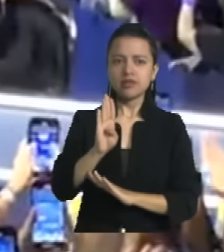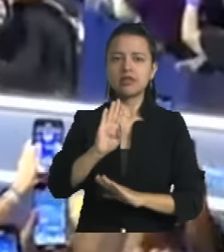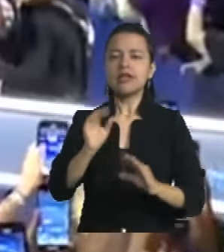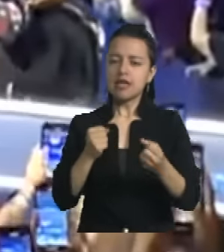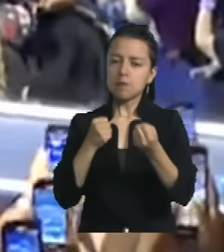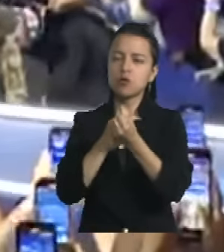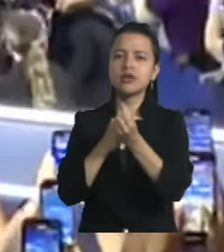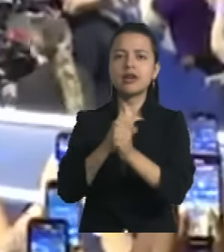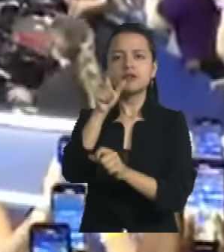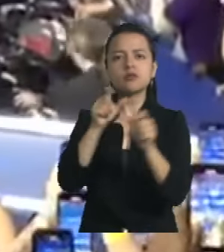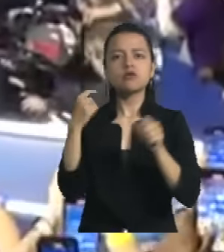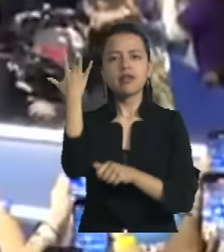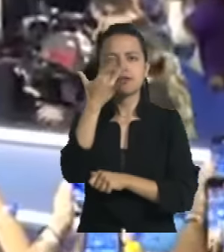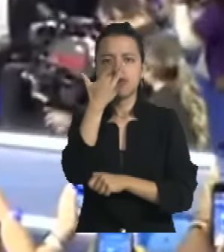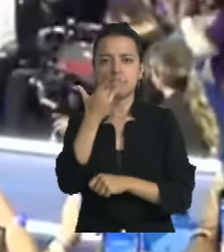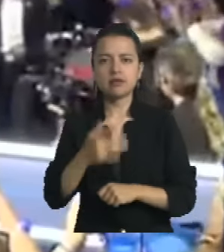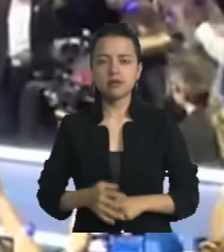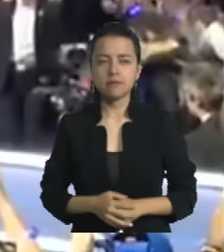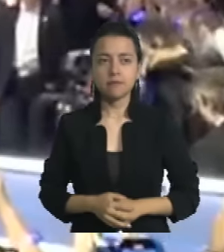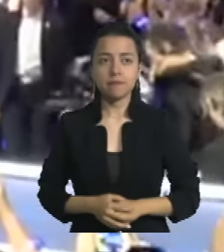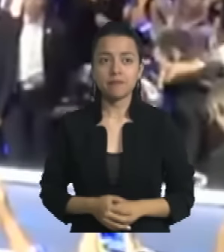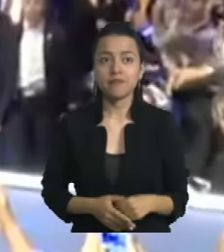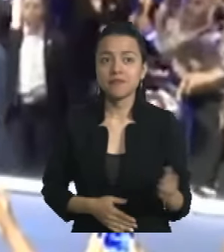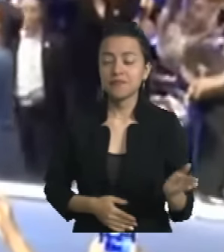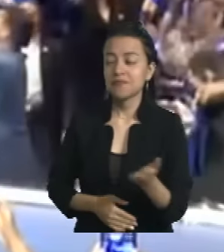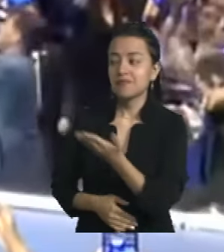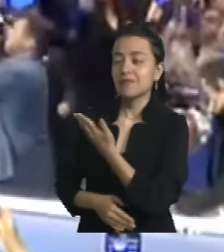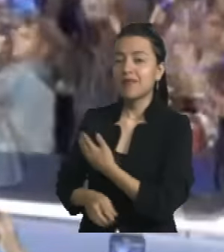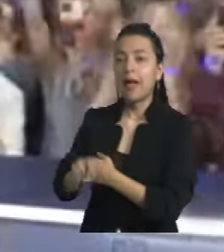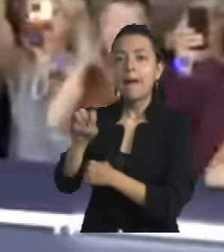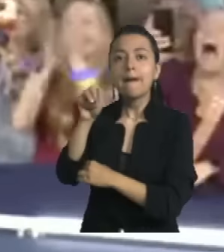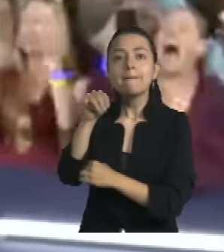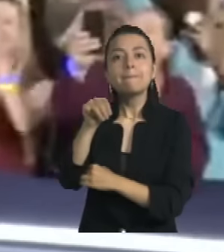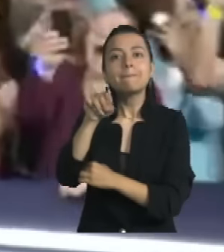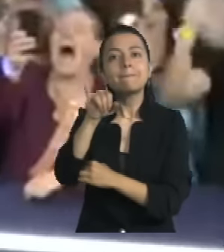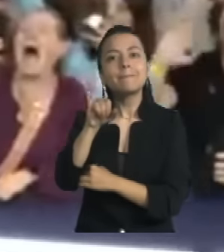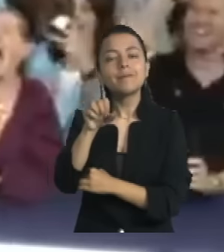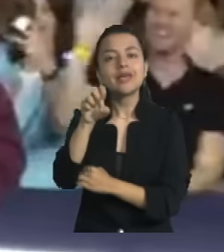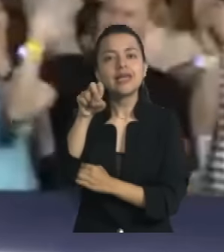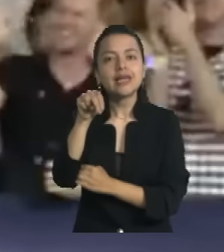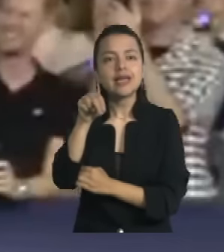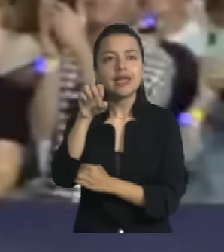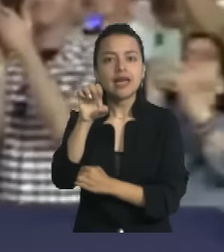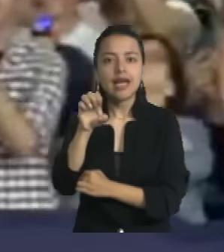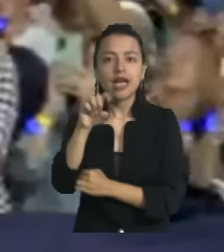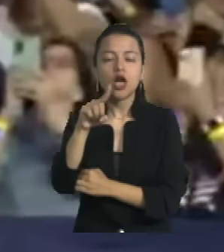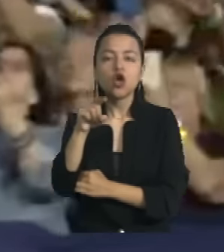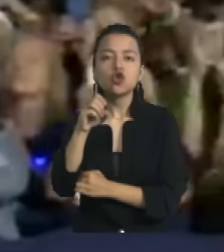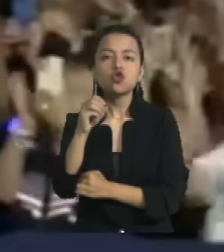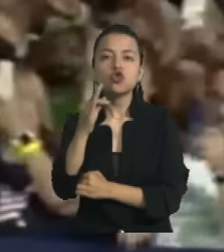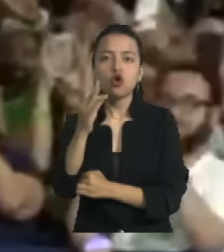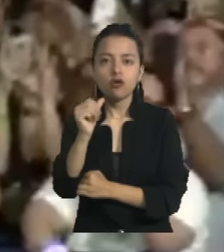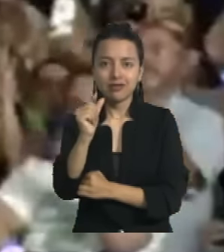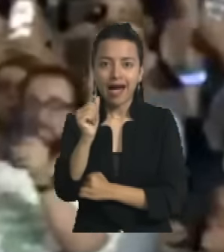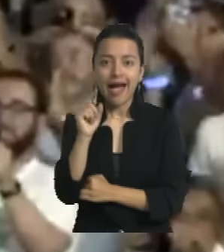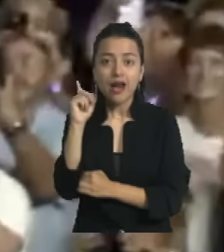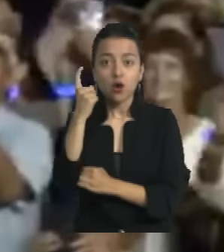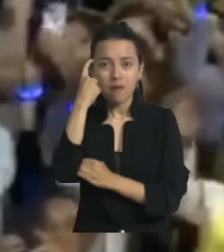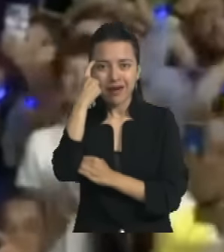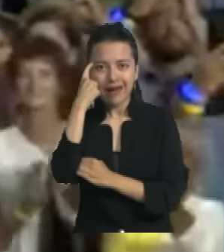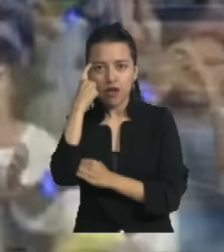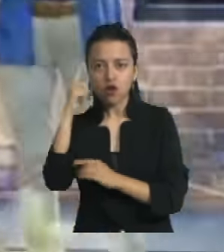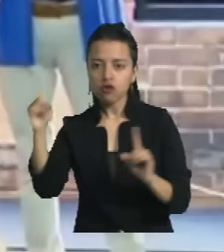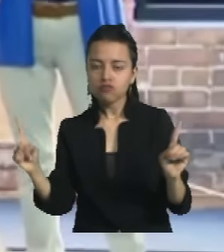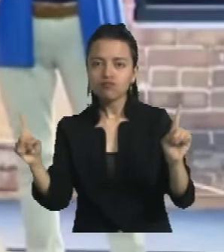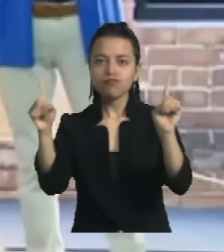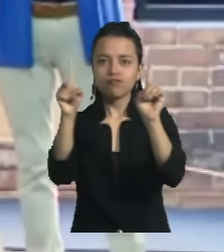hoy el gobernador de mimesota te WS compañero de fórmula de Harry subirá al escenario en el United Center en Chicago para